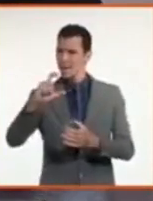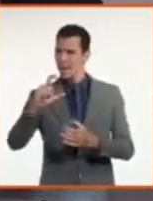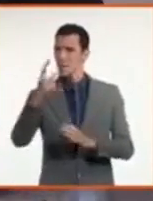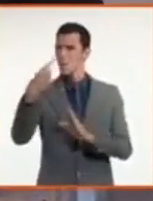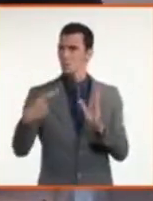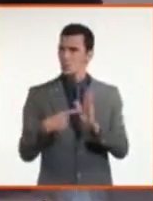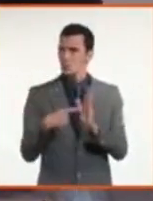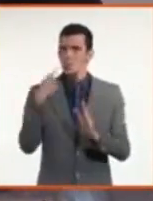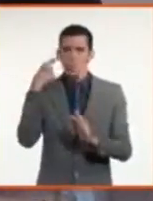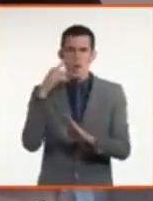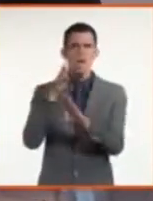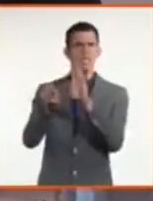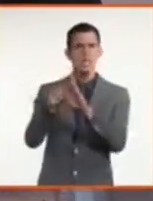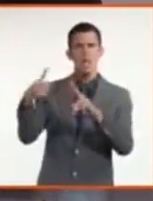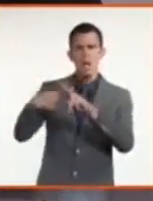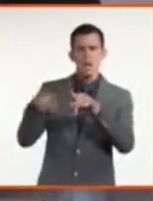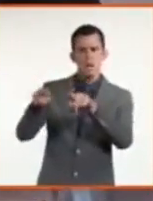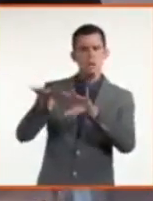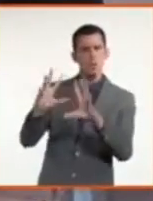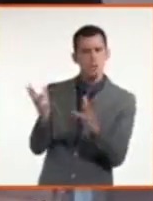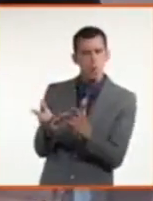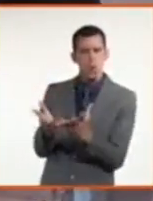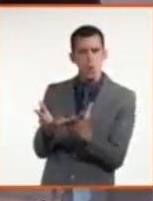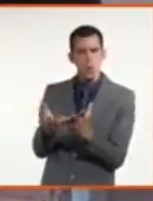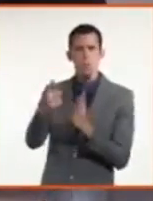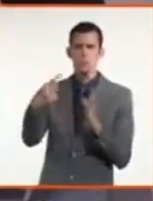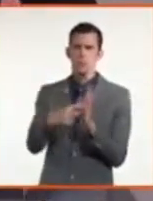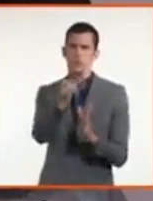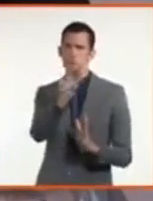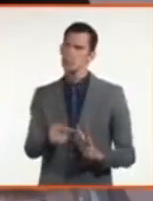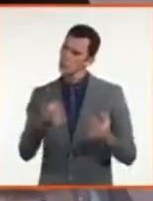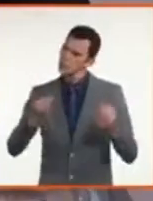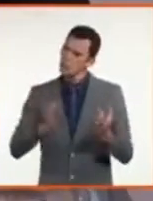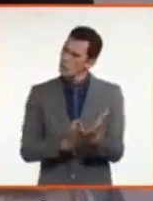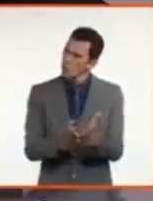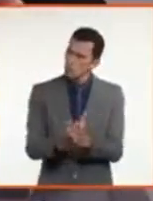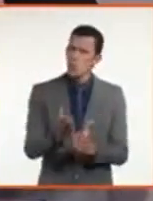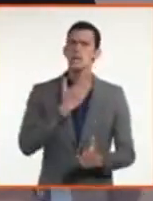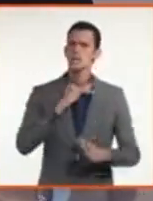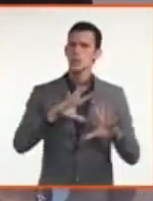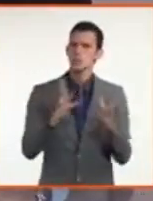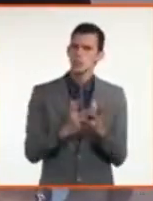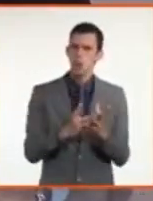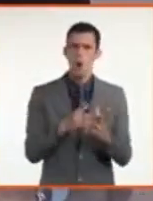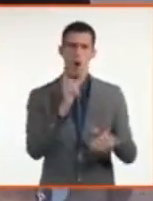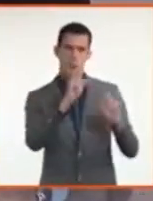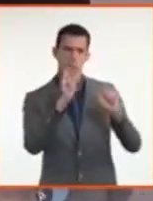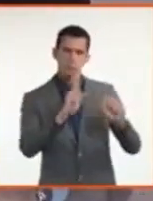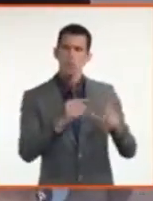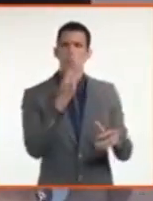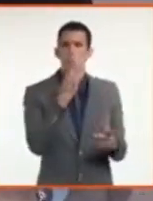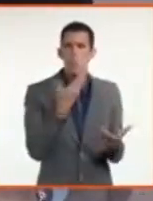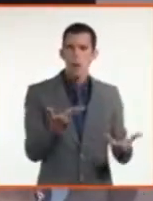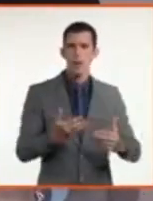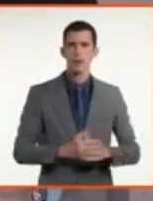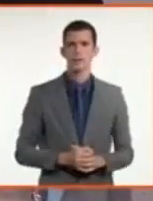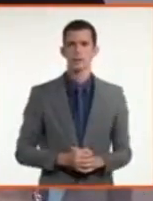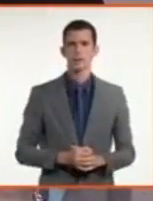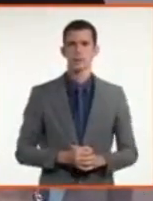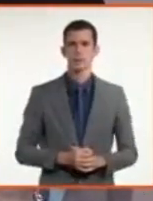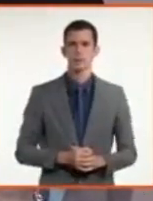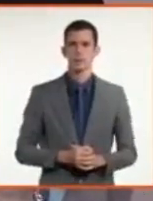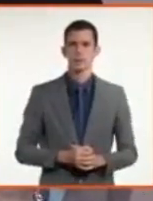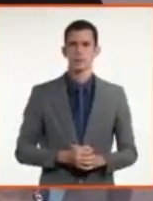y que las personas puedan adquirir los bienes básicos que requieren en moneda nacional quita expresión sobre la demanda de divisas y entonces